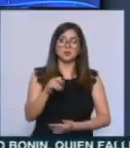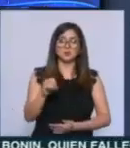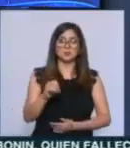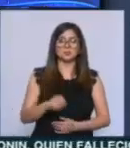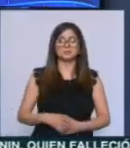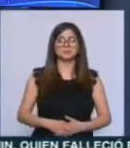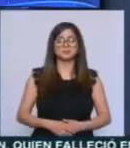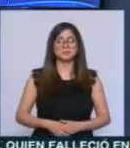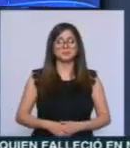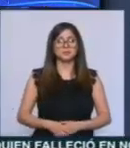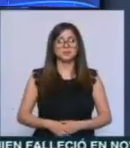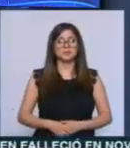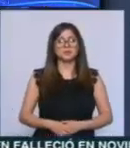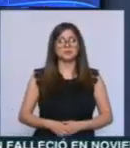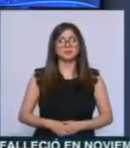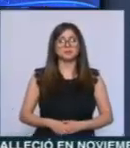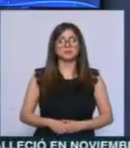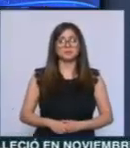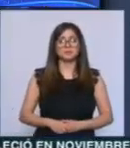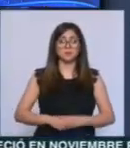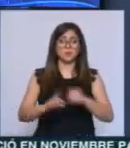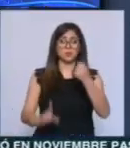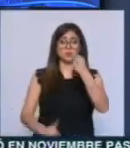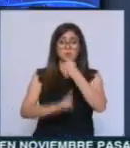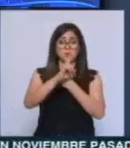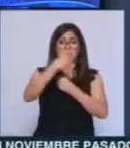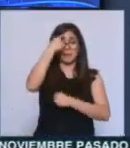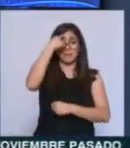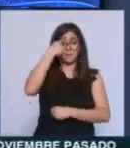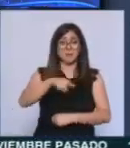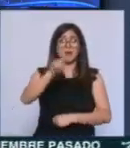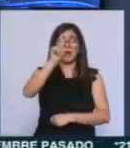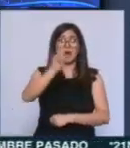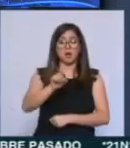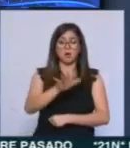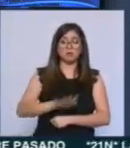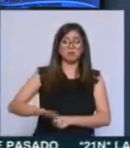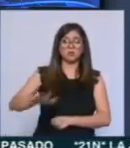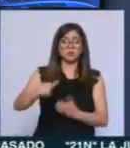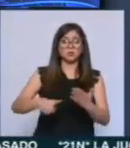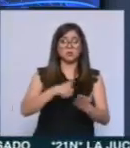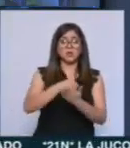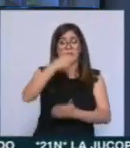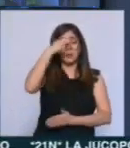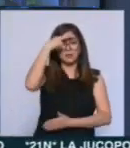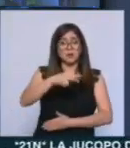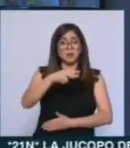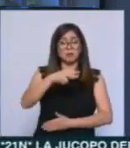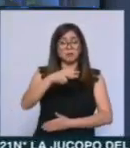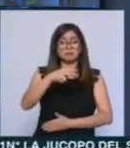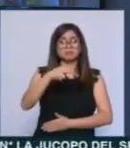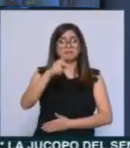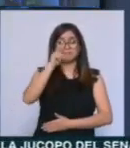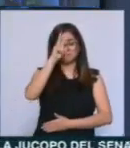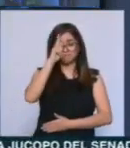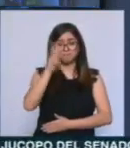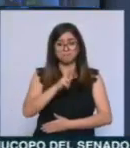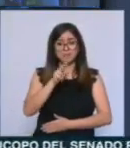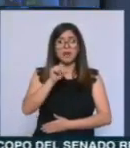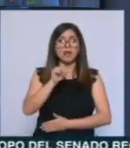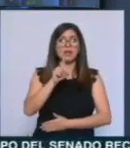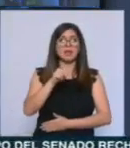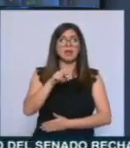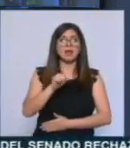El problema de acceso y distribución de agua se ha agudizado en la Ciudad de México. La historia de Adriana y de Alexis es ejemplo de lo